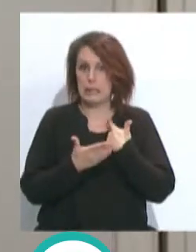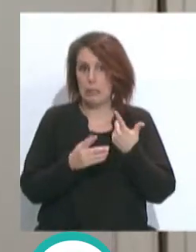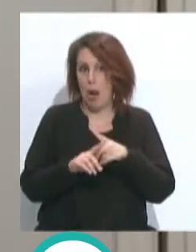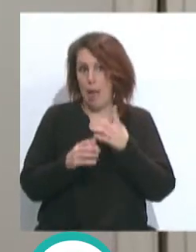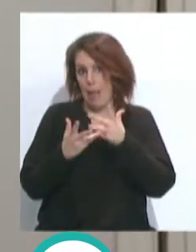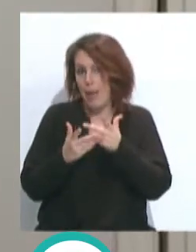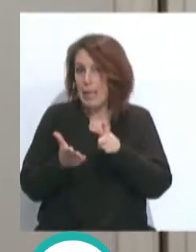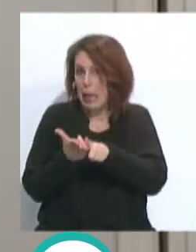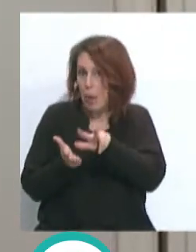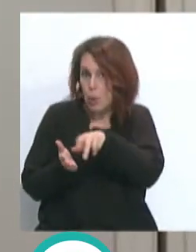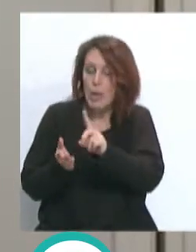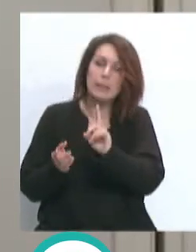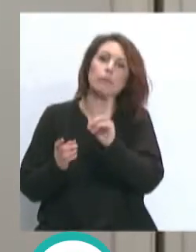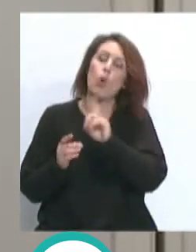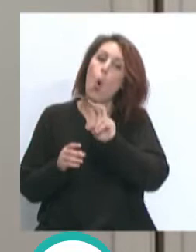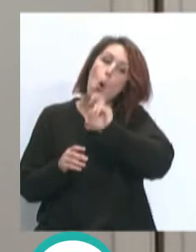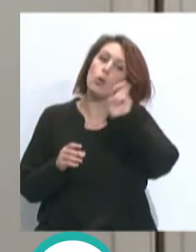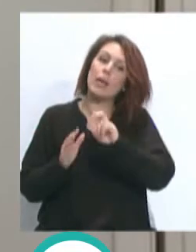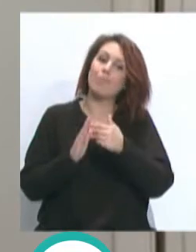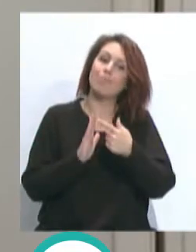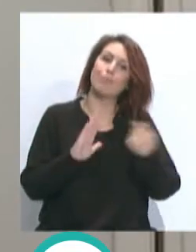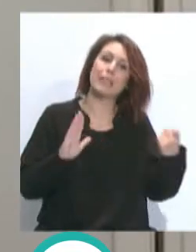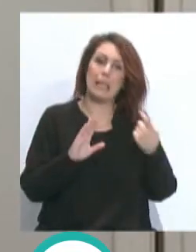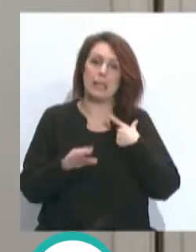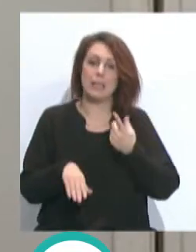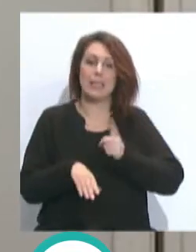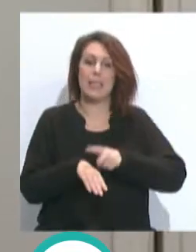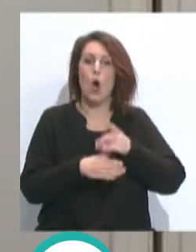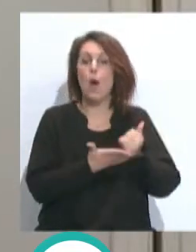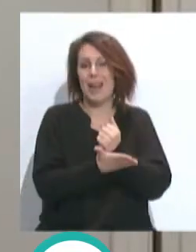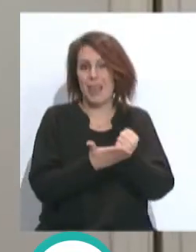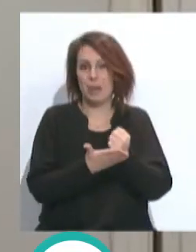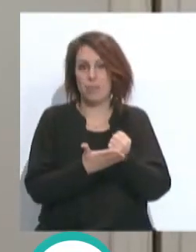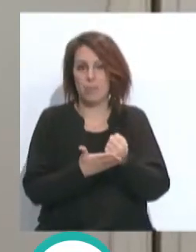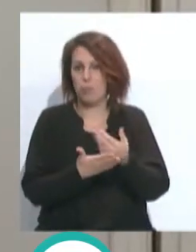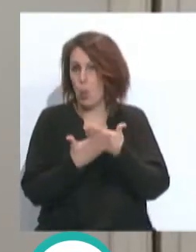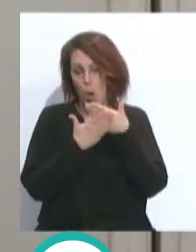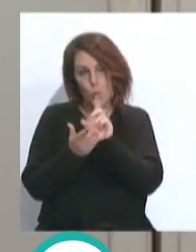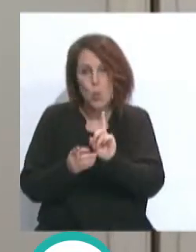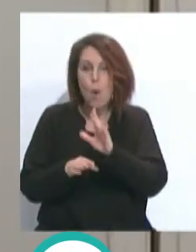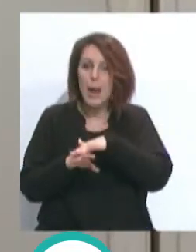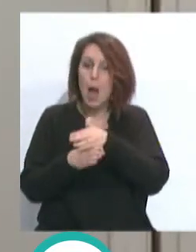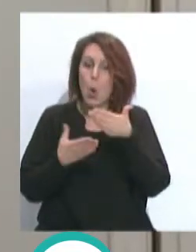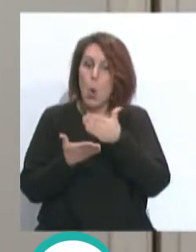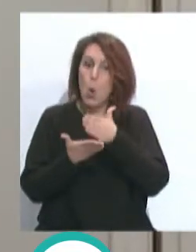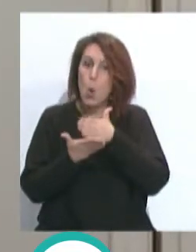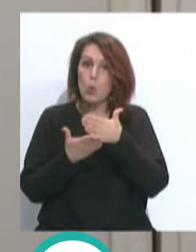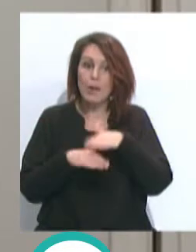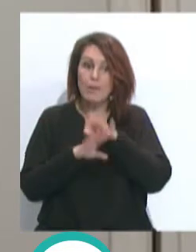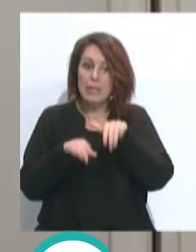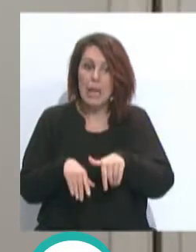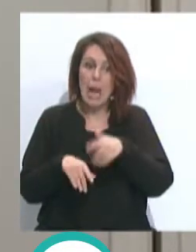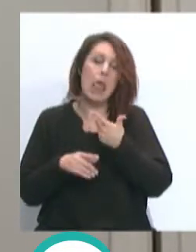troncales y me las convalidan, no las curso, para después a final de curso ponerme ahí la media